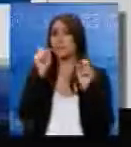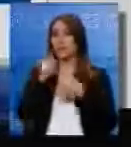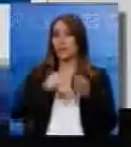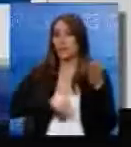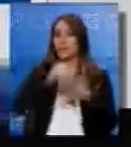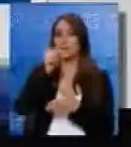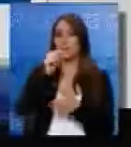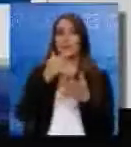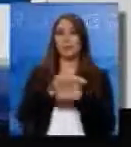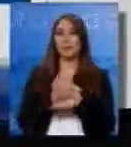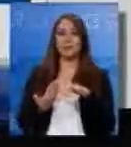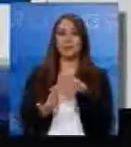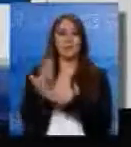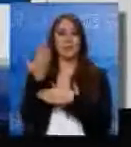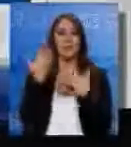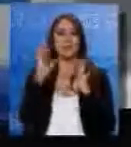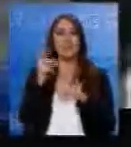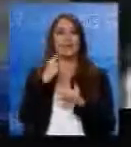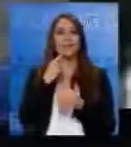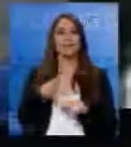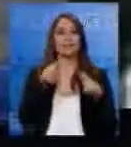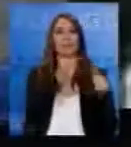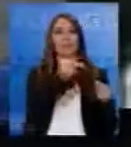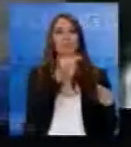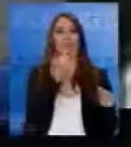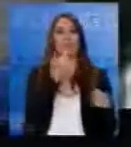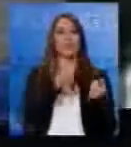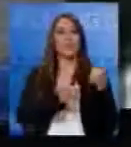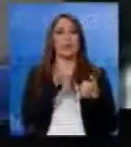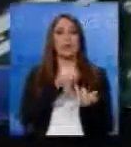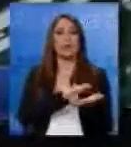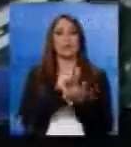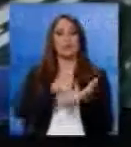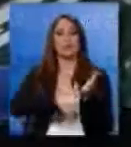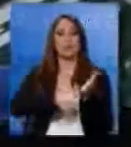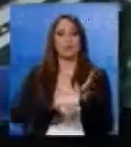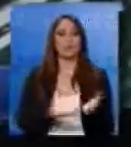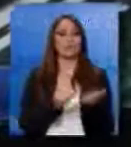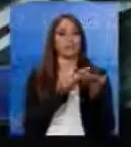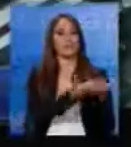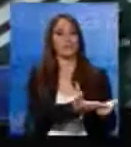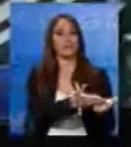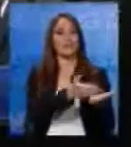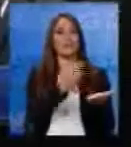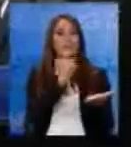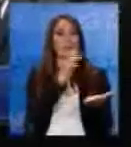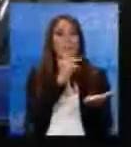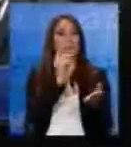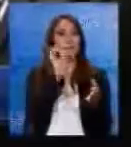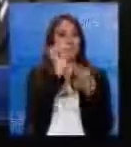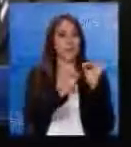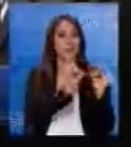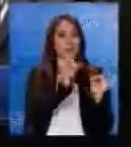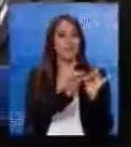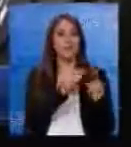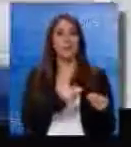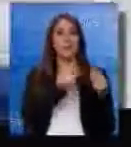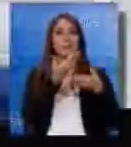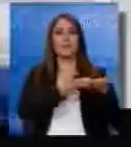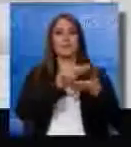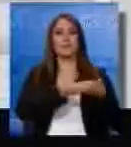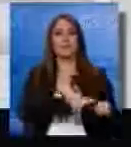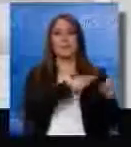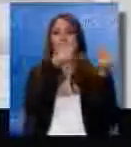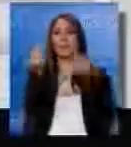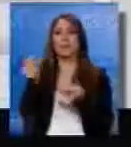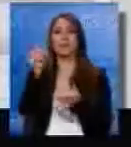firmarlo, escanearlo y enviarlo al turoperador elegido con copia de cédula. Una vez verificado y aprobado el monto, se enviarán los documentos